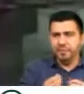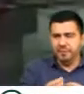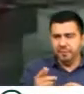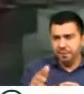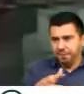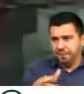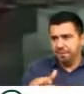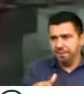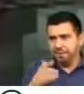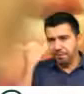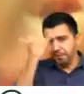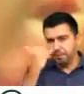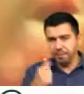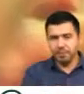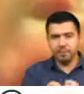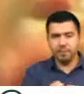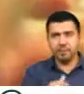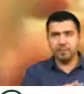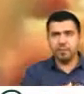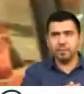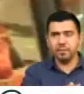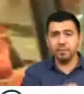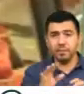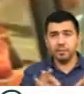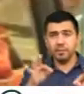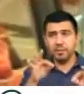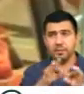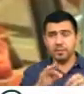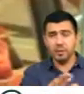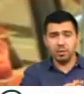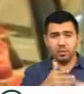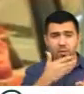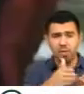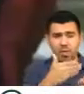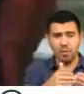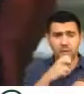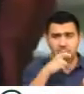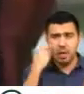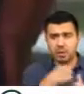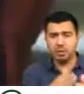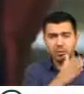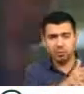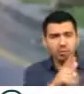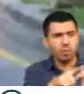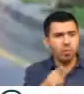ciudad es importante que la ciudadanía compre carne en establecimientos reconocidos